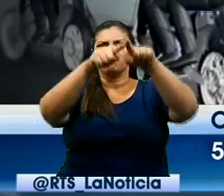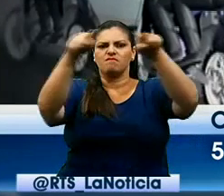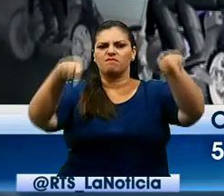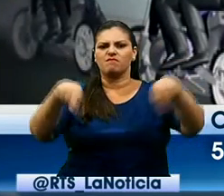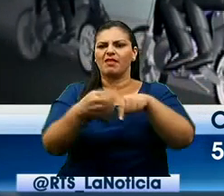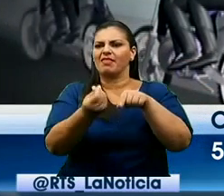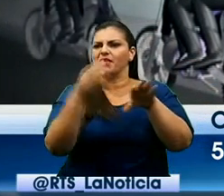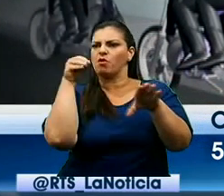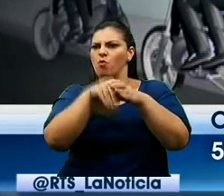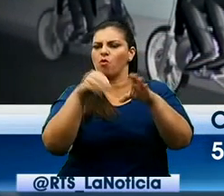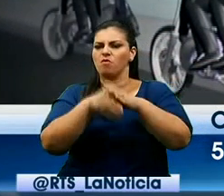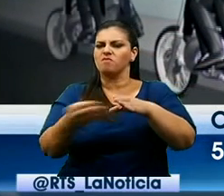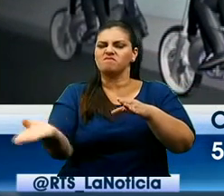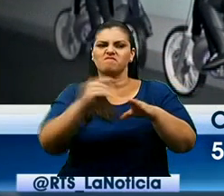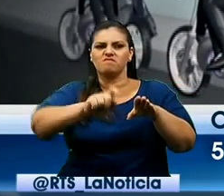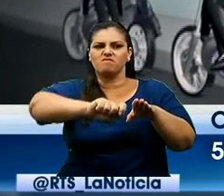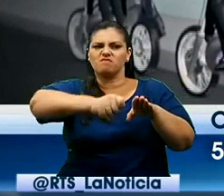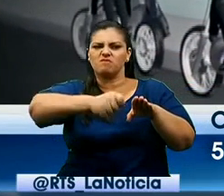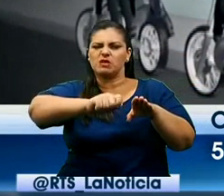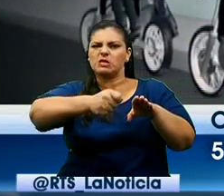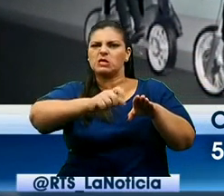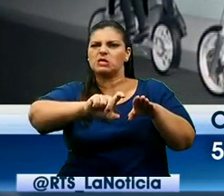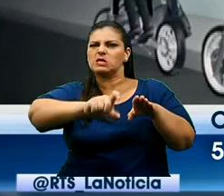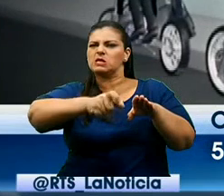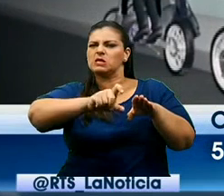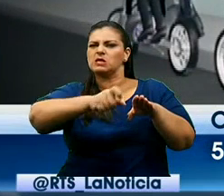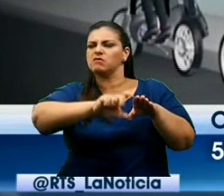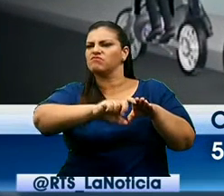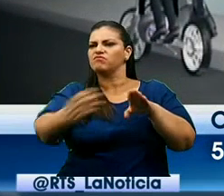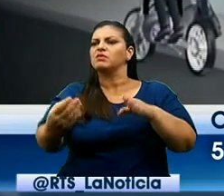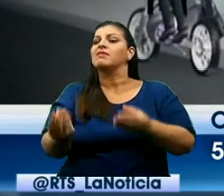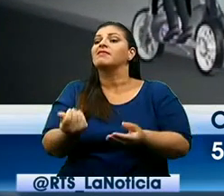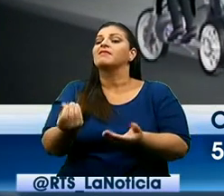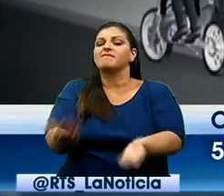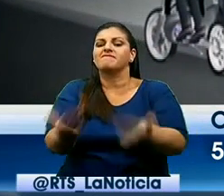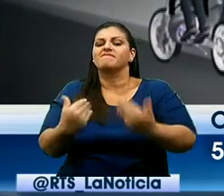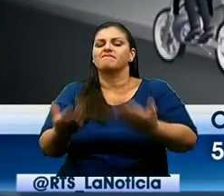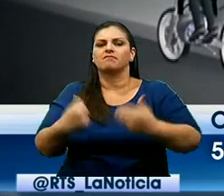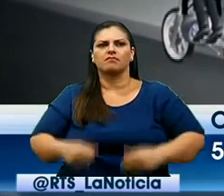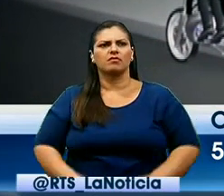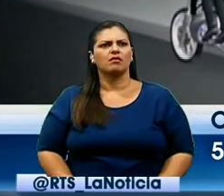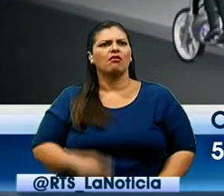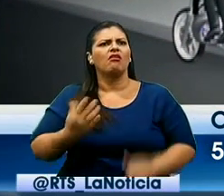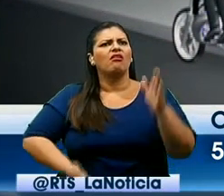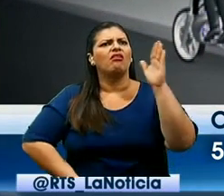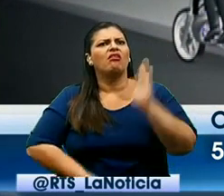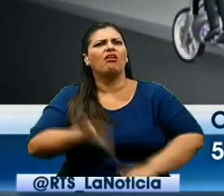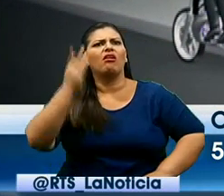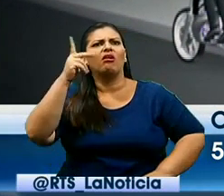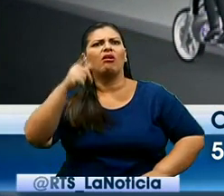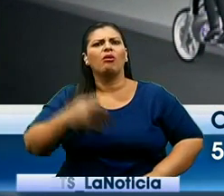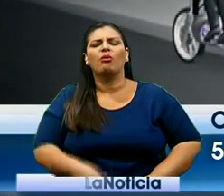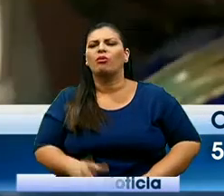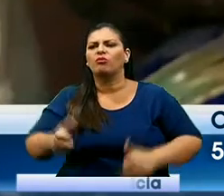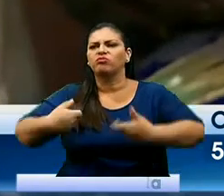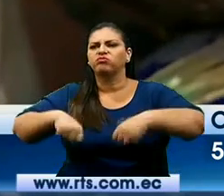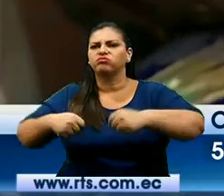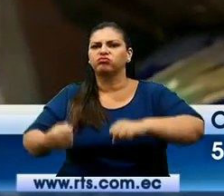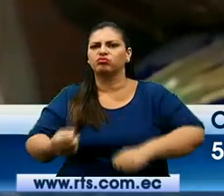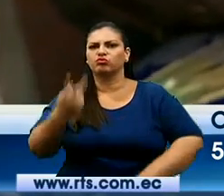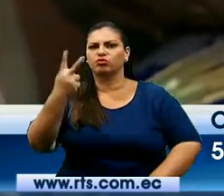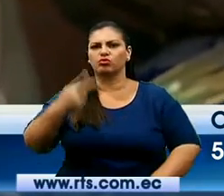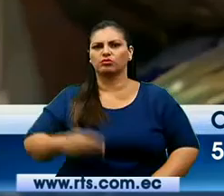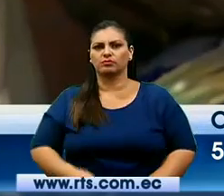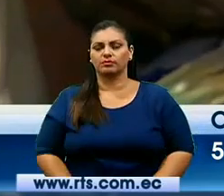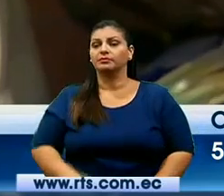contenido. Luego los cinco huyeron en dos motocicletas parqueadas a un costado de la cooperativa. Lo han sometido al guardia,